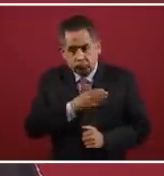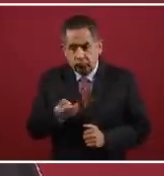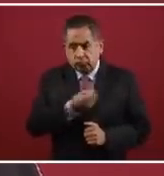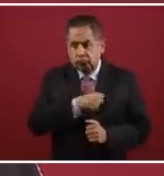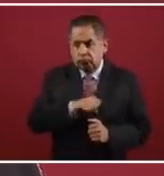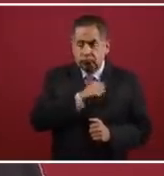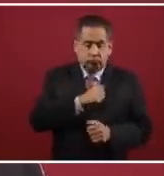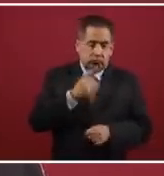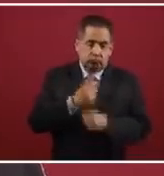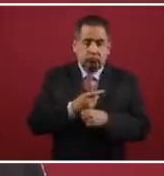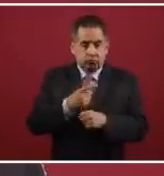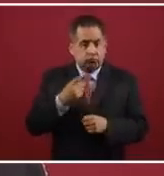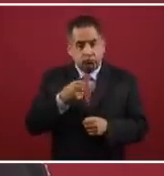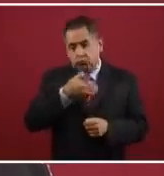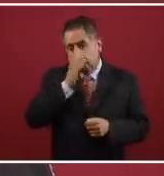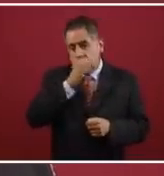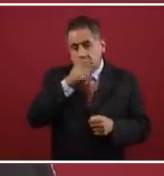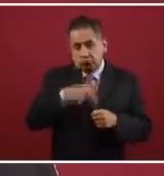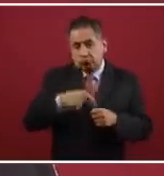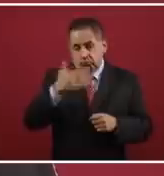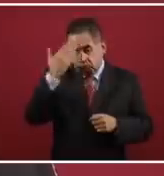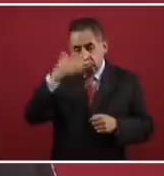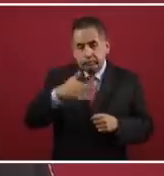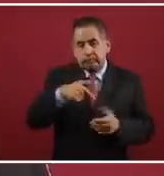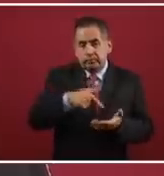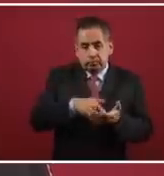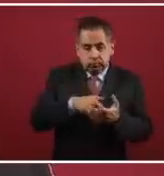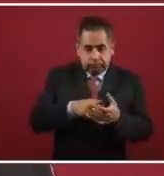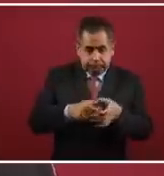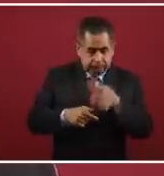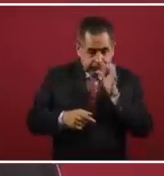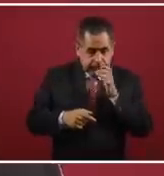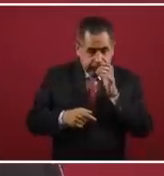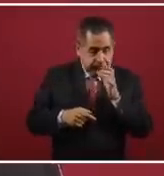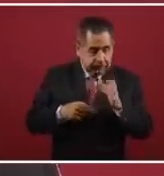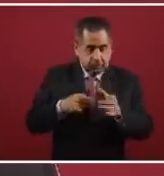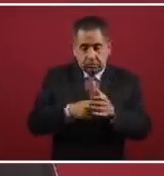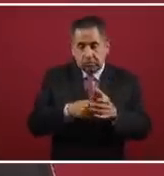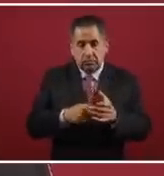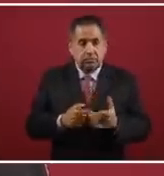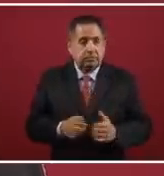la principal, que además es